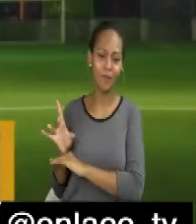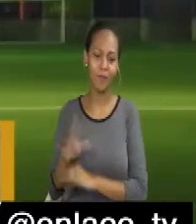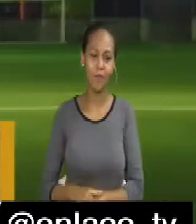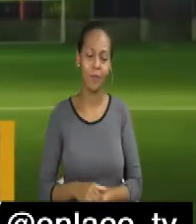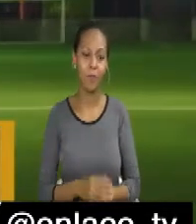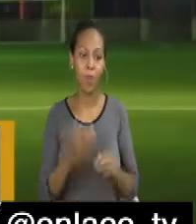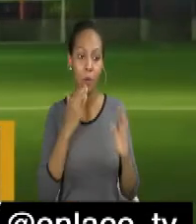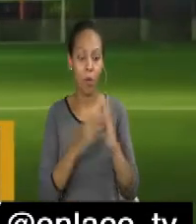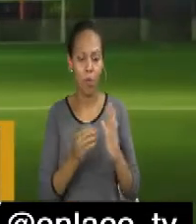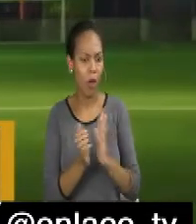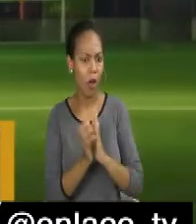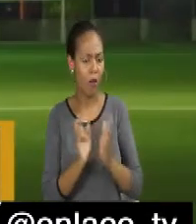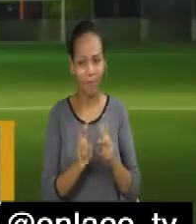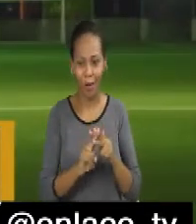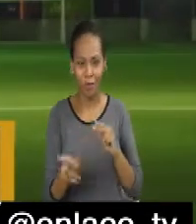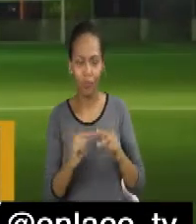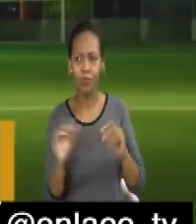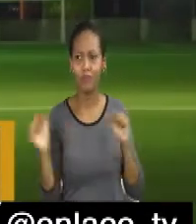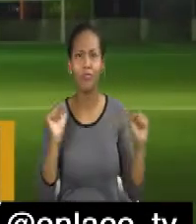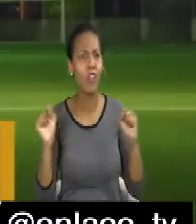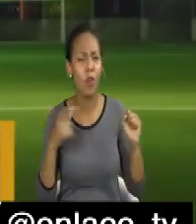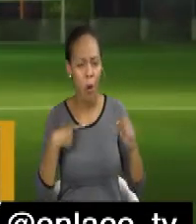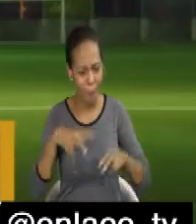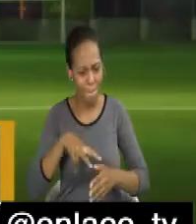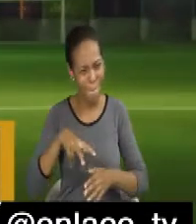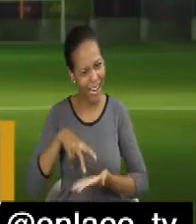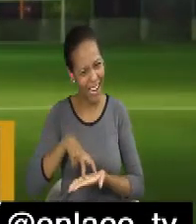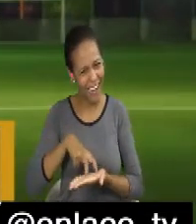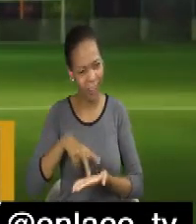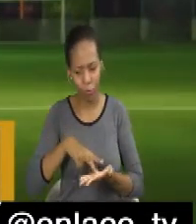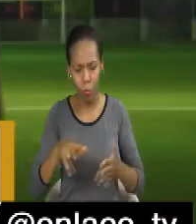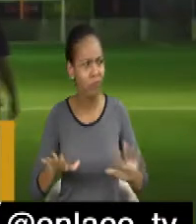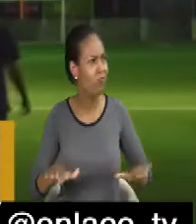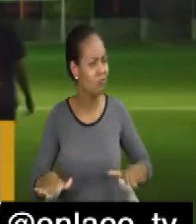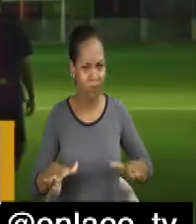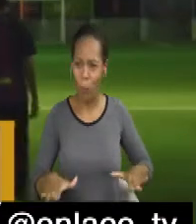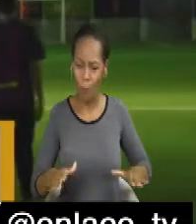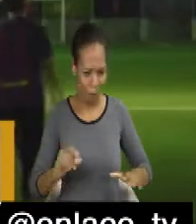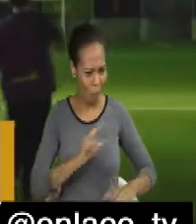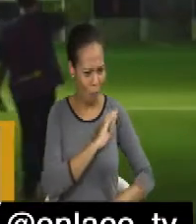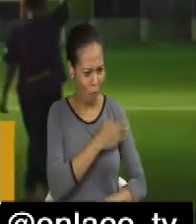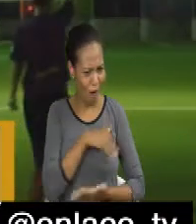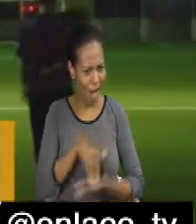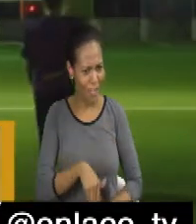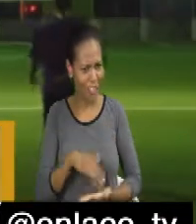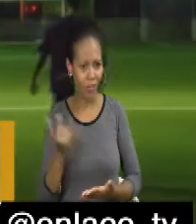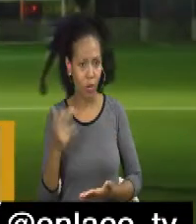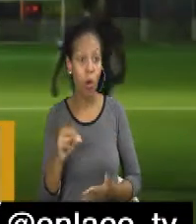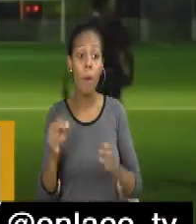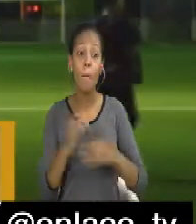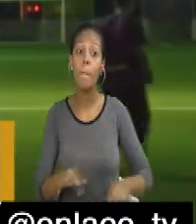reacción, de velocidad, potencia de pierna. Es muy importante el trabajo de saque